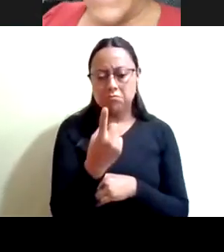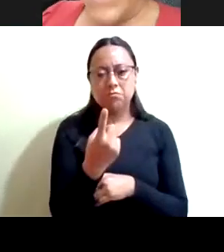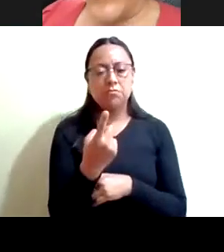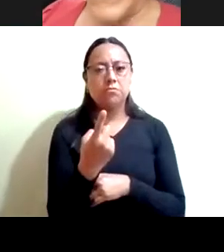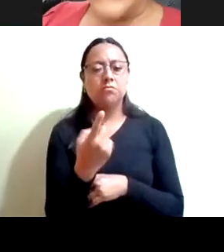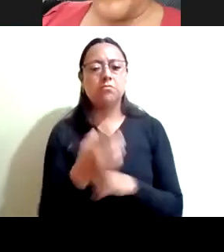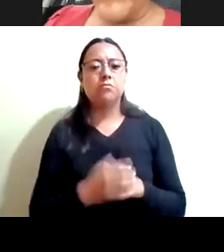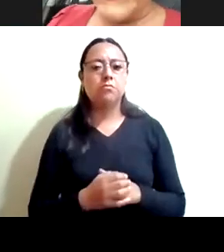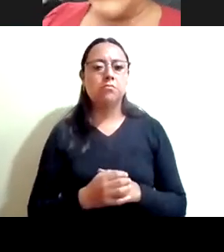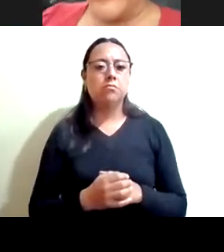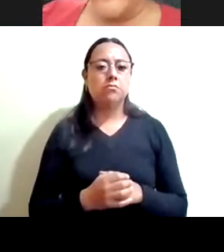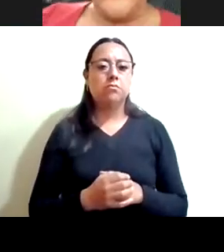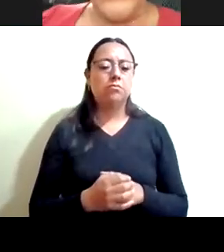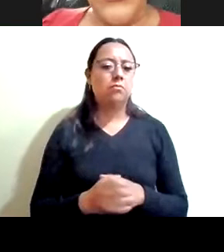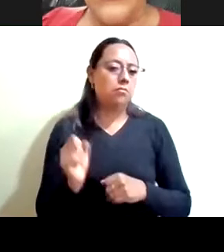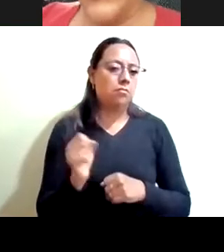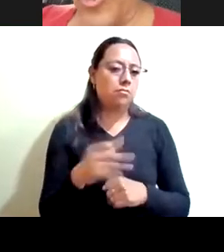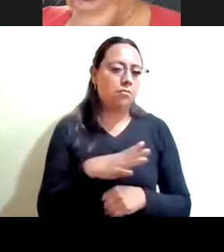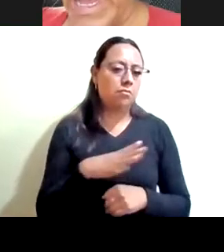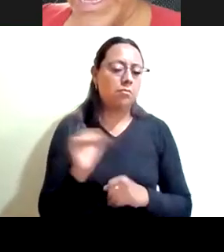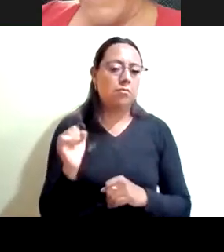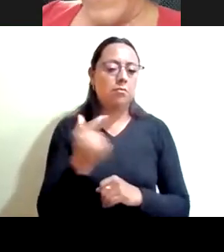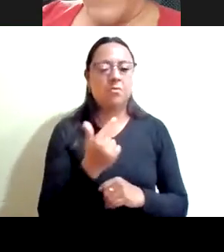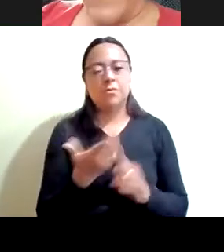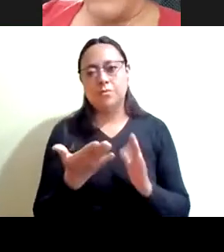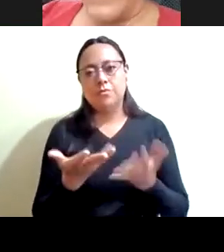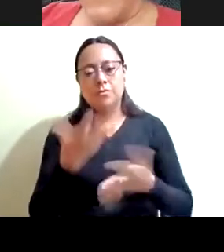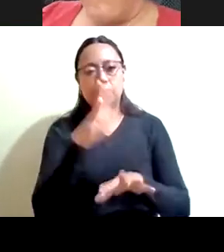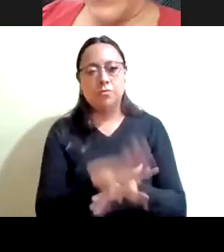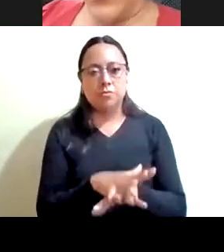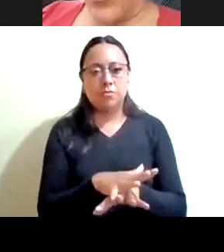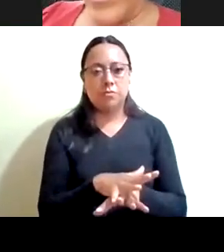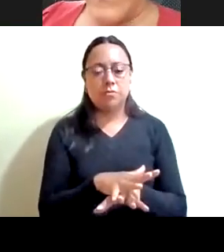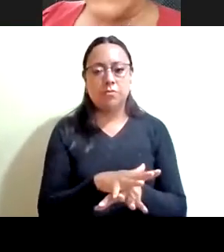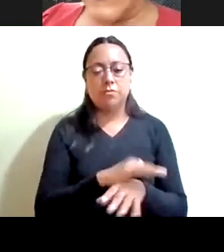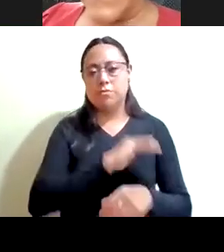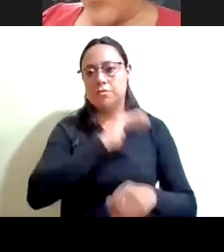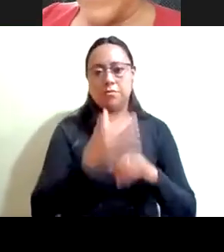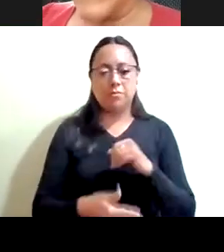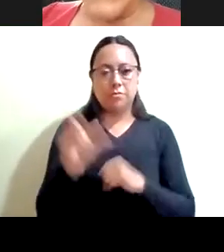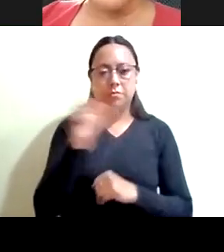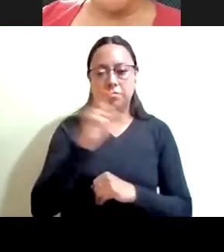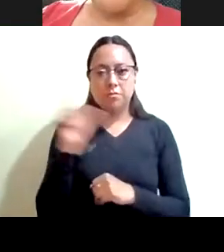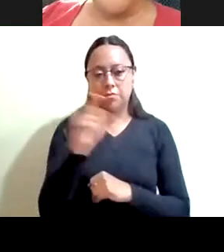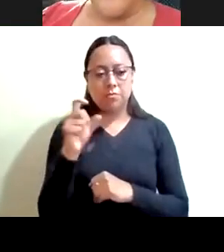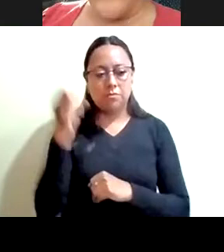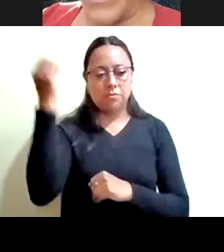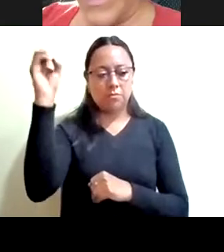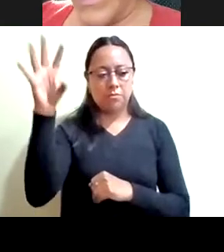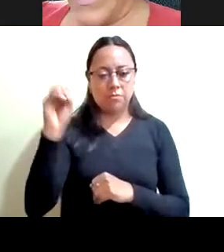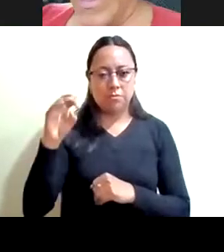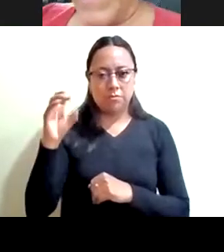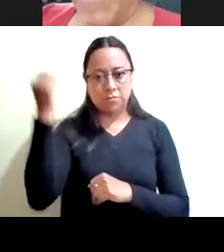establecen alguna disposición sobre que dejarán de tener efecto una vez que se encuentre el semáforo